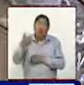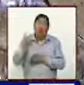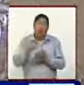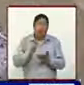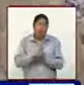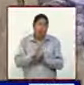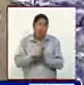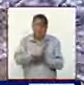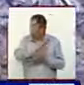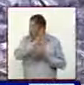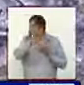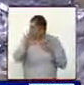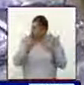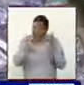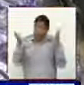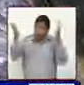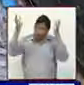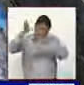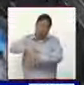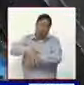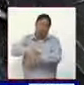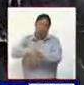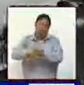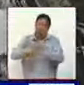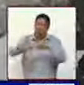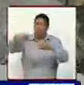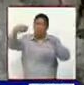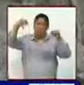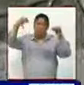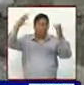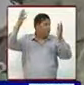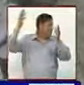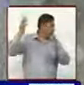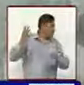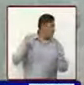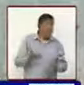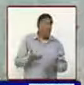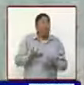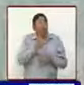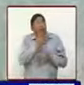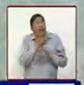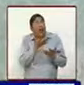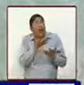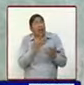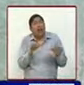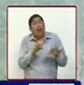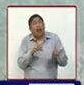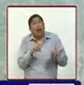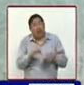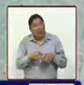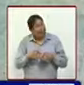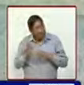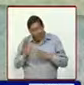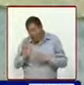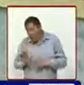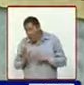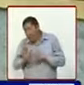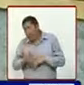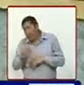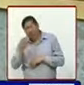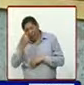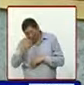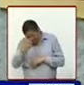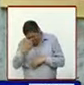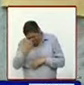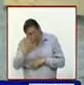pedido. Sus cosas, todo se fue de él igual. Y como le decía, él me decía, mami, ya no tengo nada. Igual me estaba llorando.